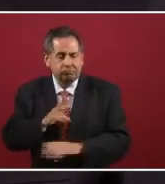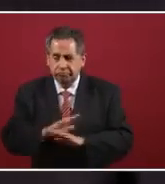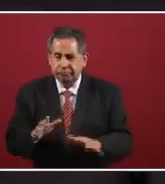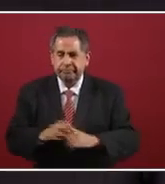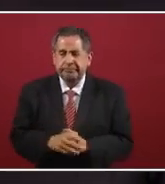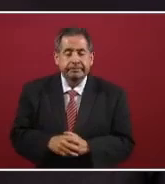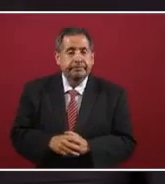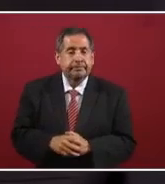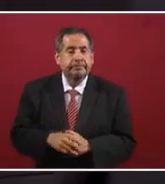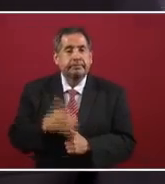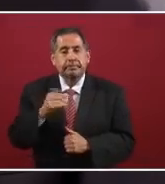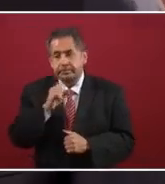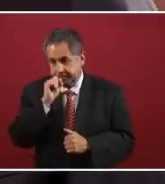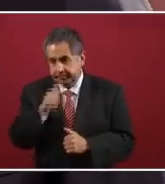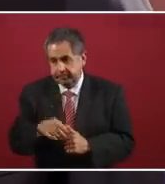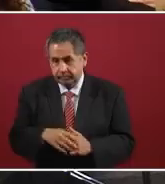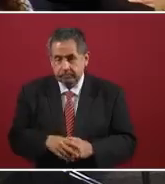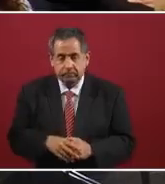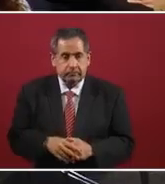Se mantuvieron